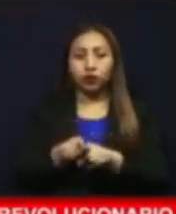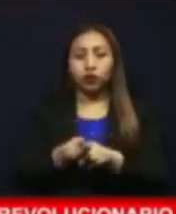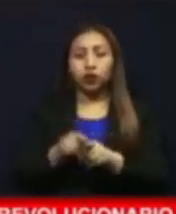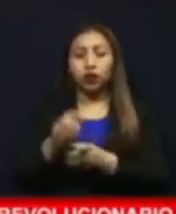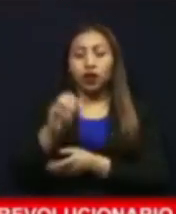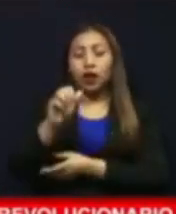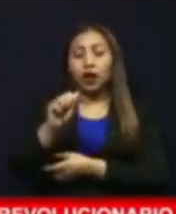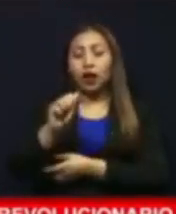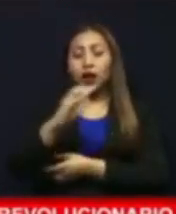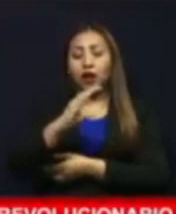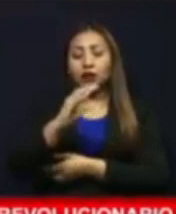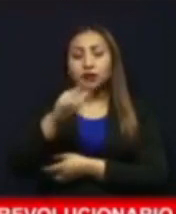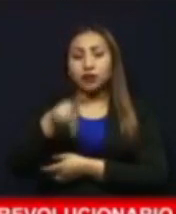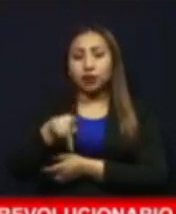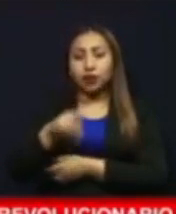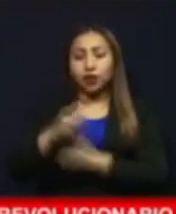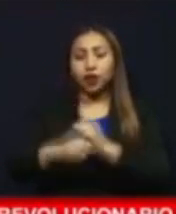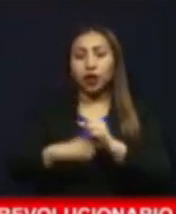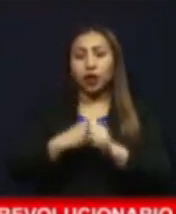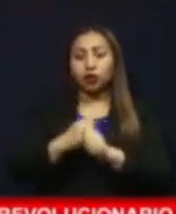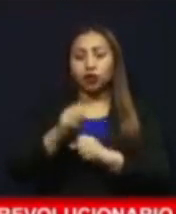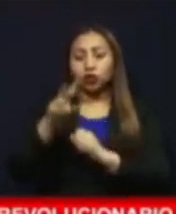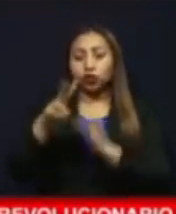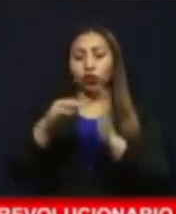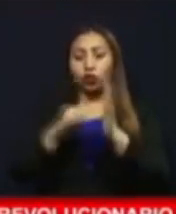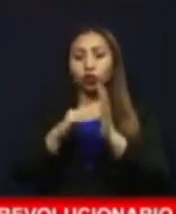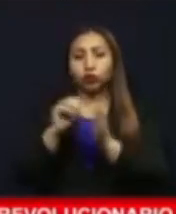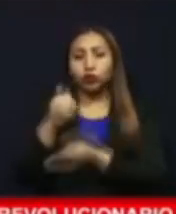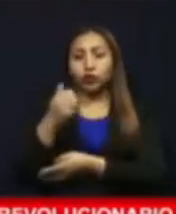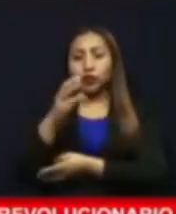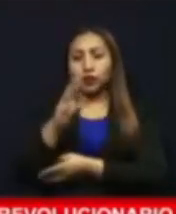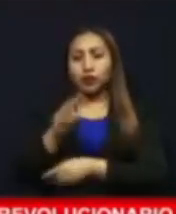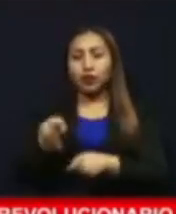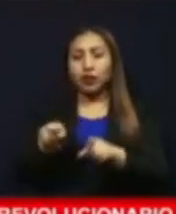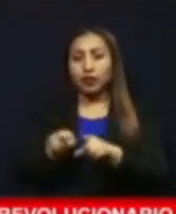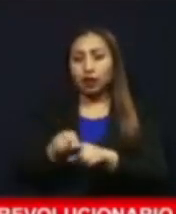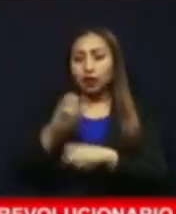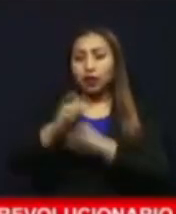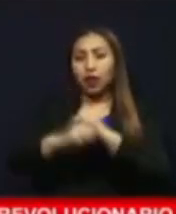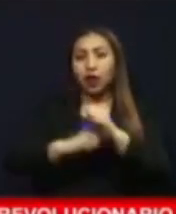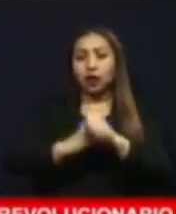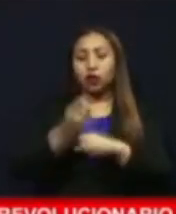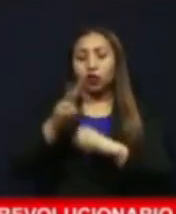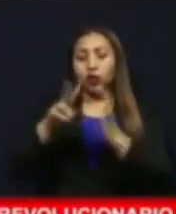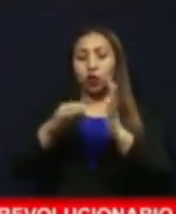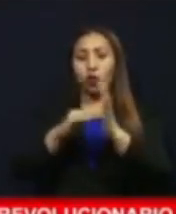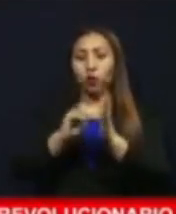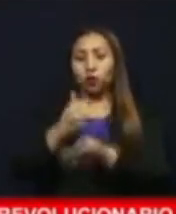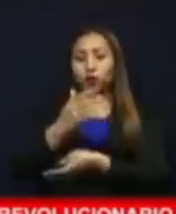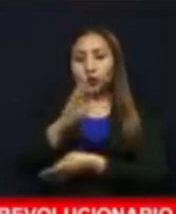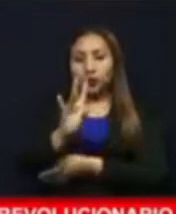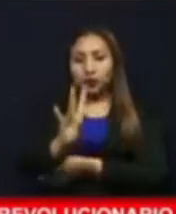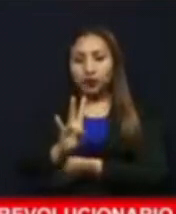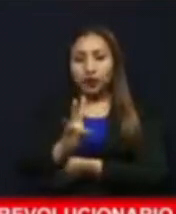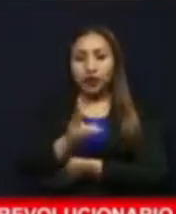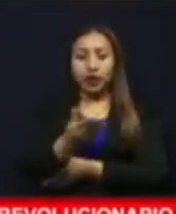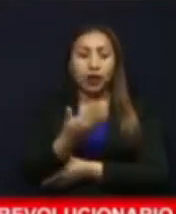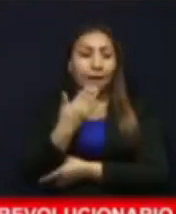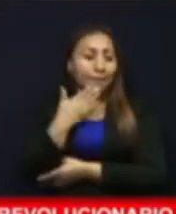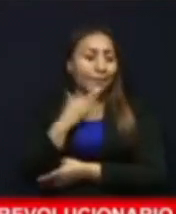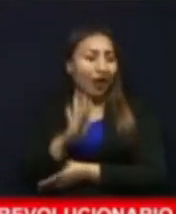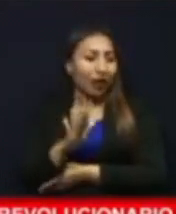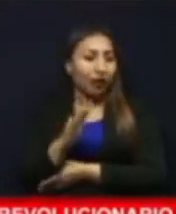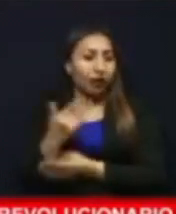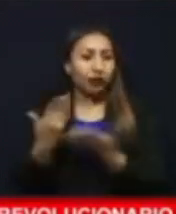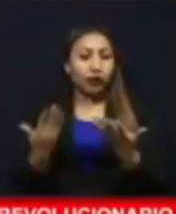2017 pero esto es peor aún porque en una la número 7 dice que no sabe pero la número 6 en la número 7